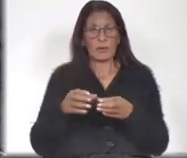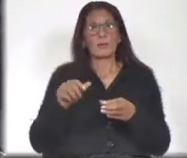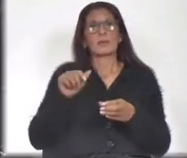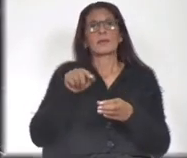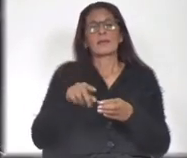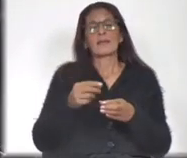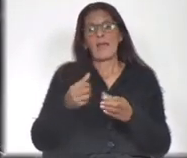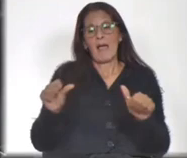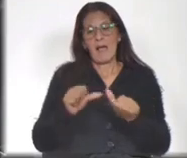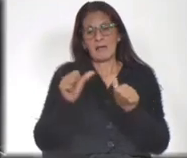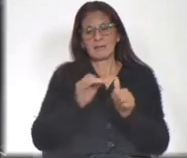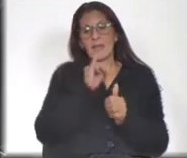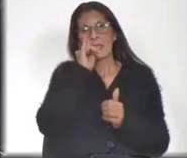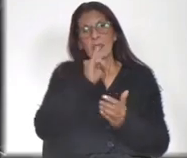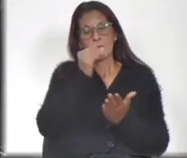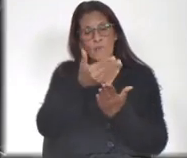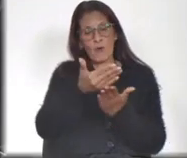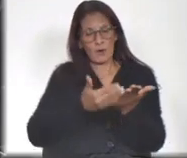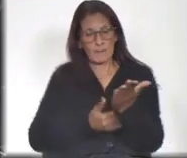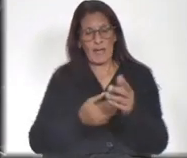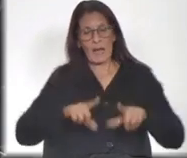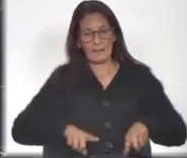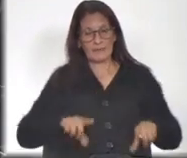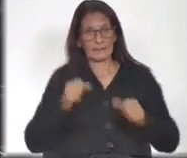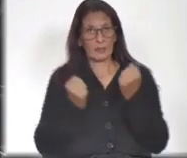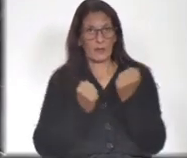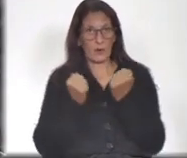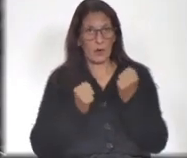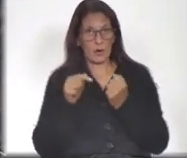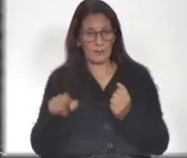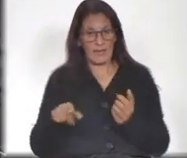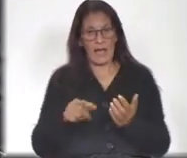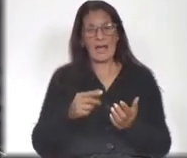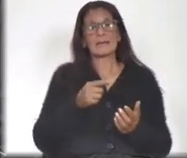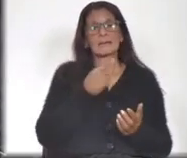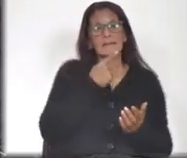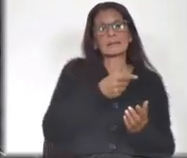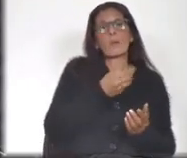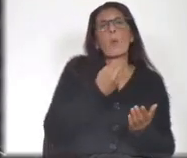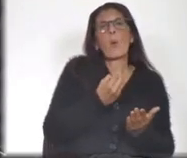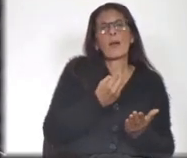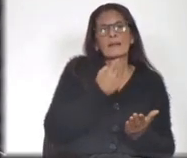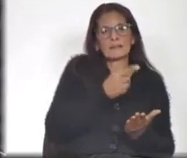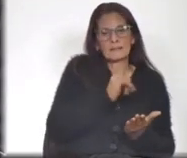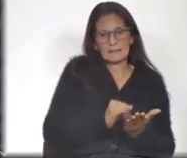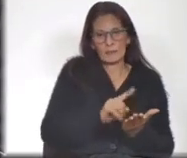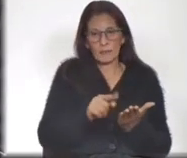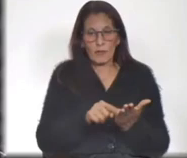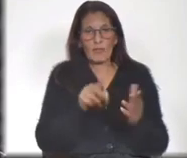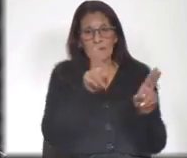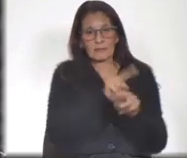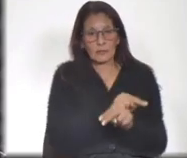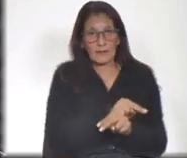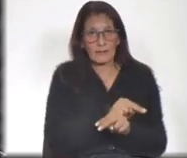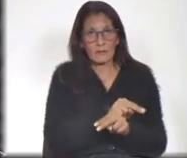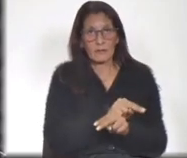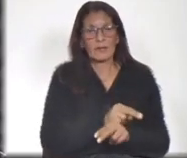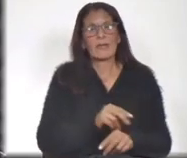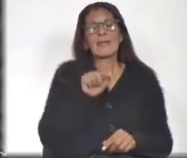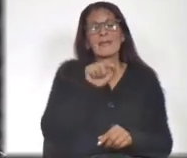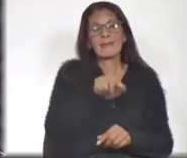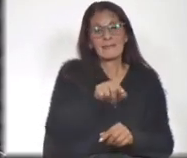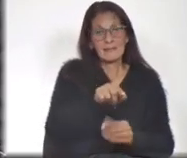genera el informe al Ministerio de Economía en cuanto a la conveniencia o no de esta exoneración,